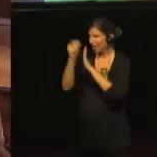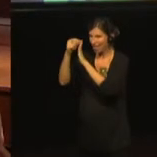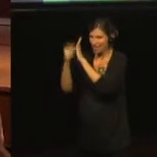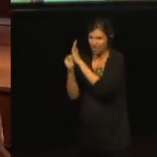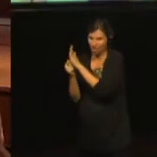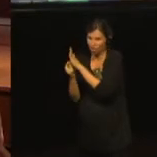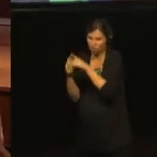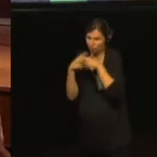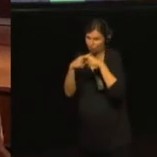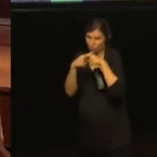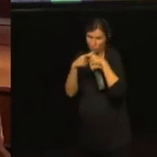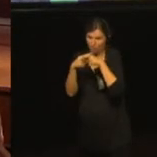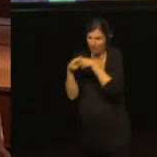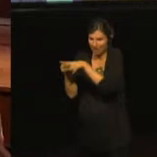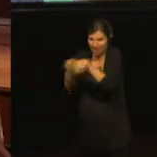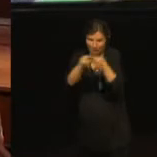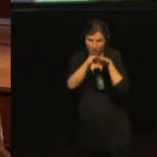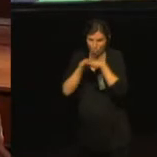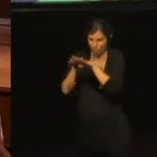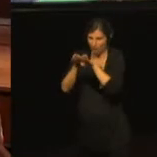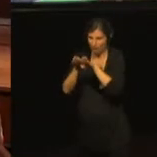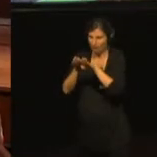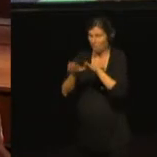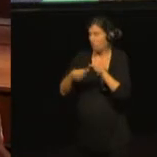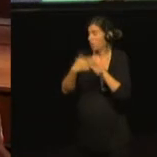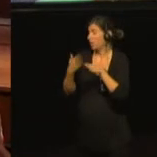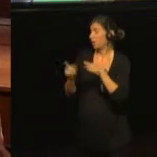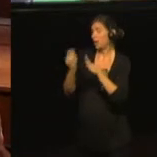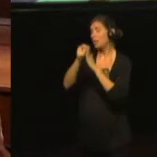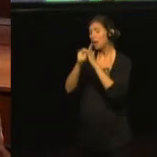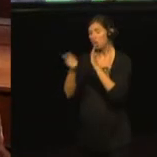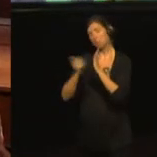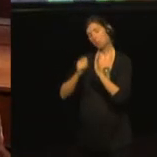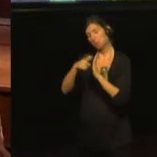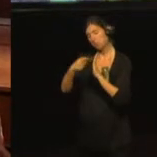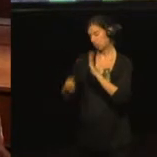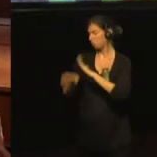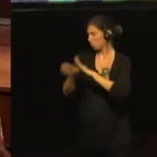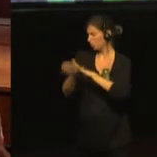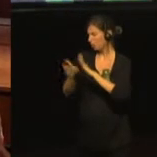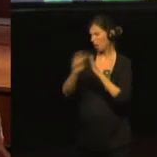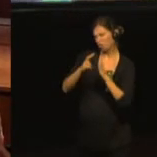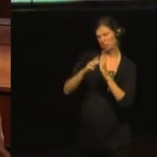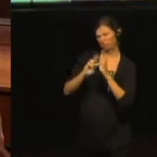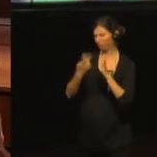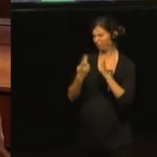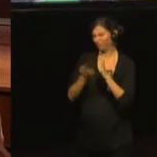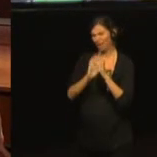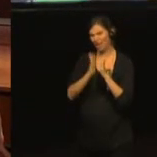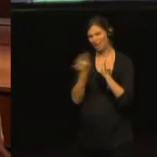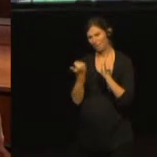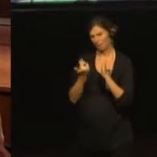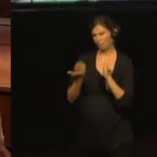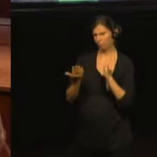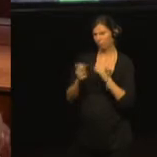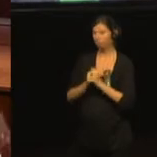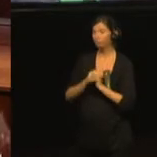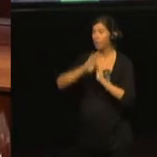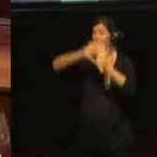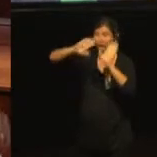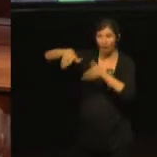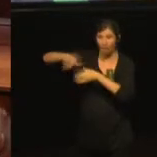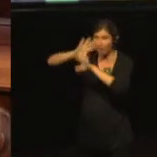cuáles no queríamos mantener. Y finalmente, aprobamos cuáles eran los indicadores que nos interesaban y